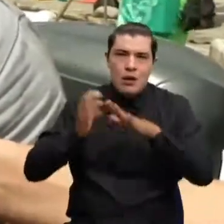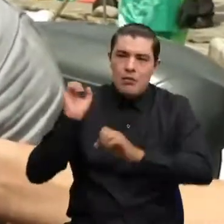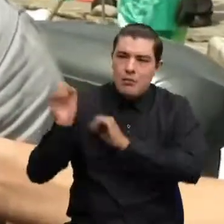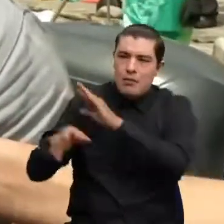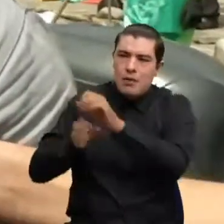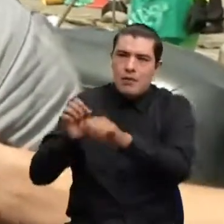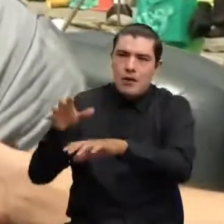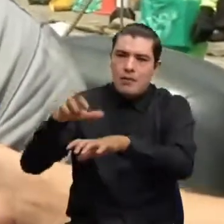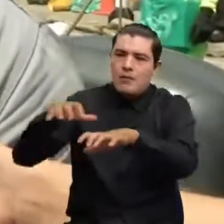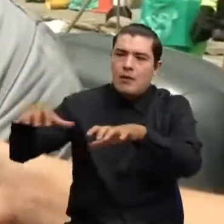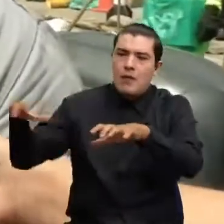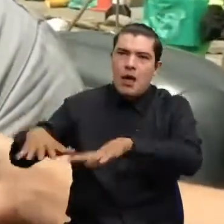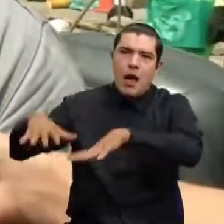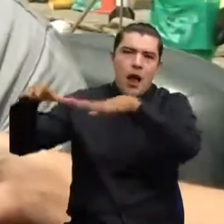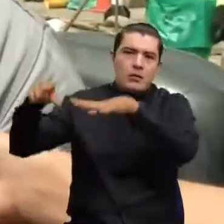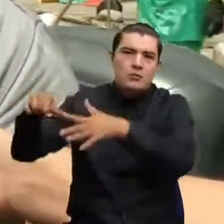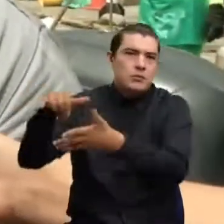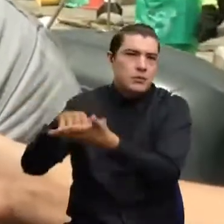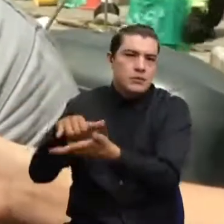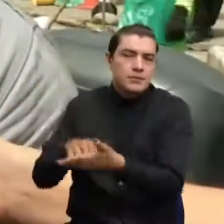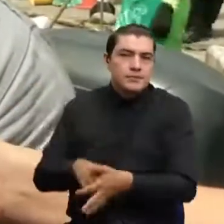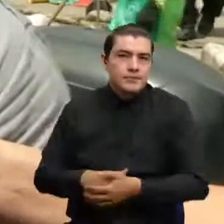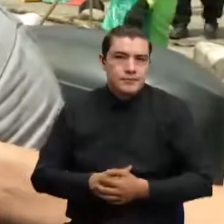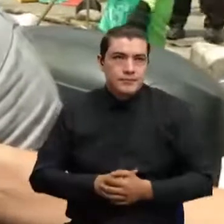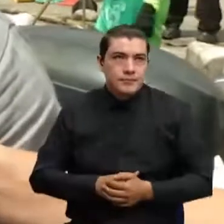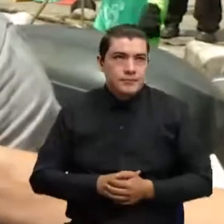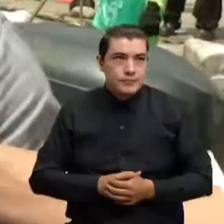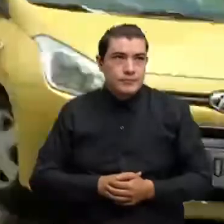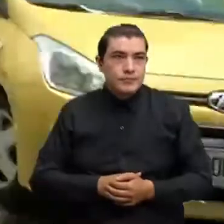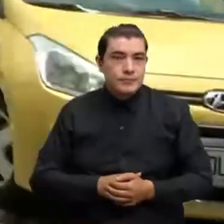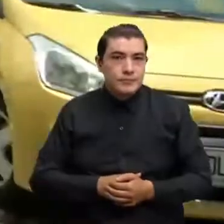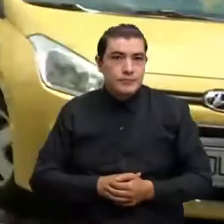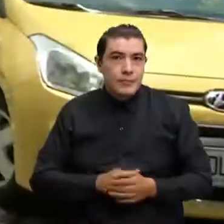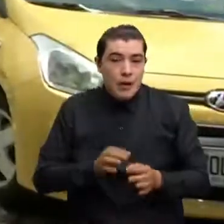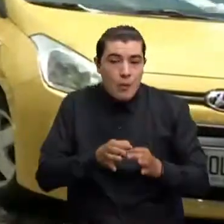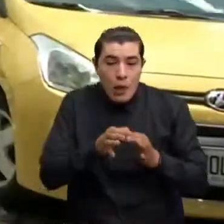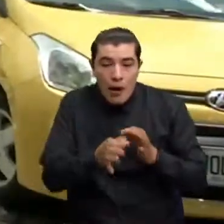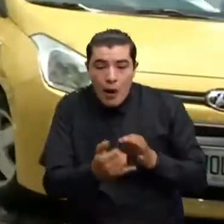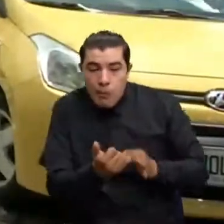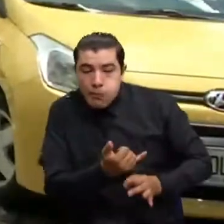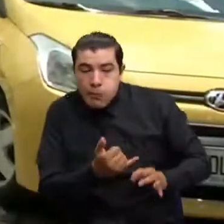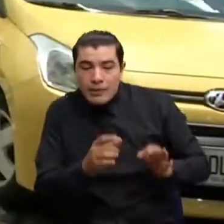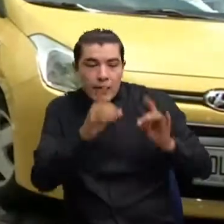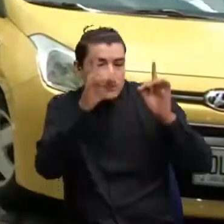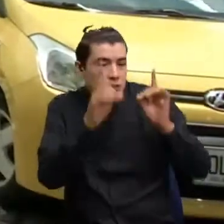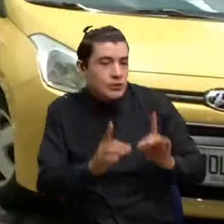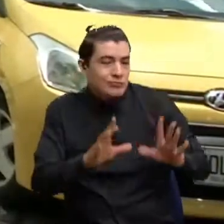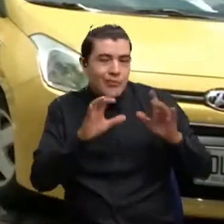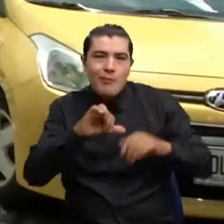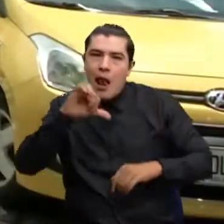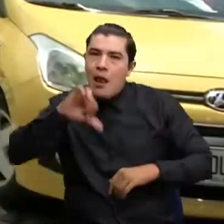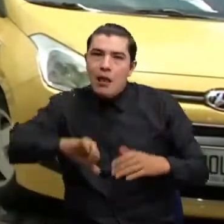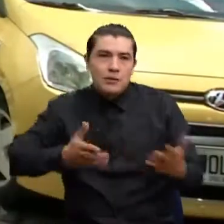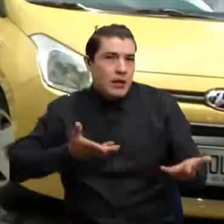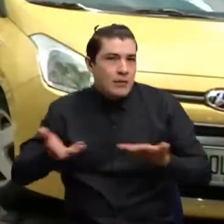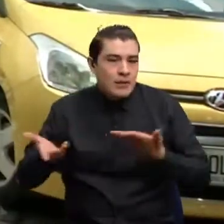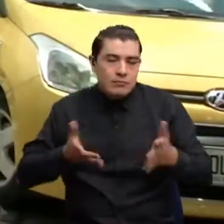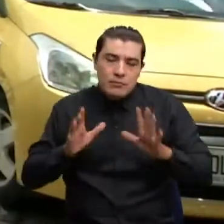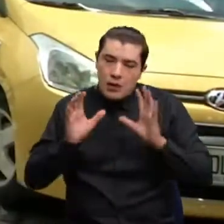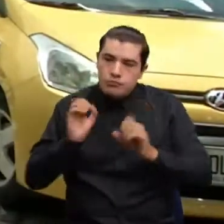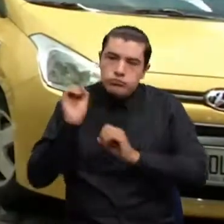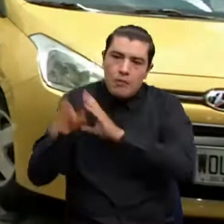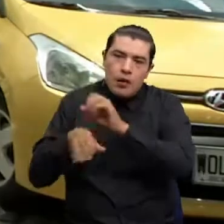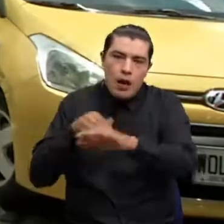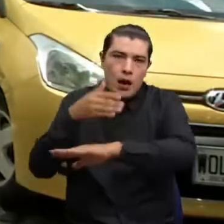el pueblo al mal servicio que recibimos nosotros fanny díaz presidenta de la junta de acción comunal de